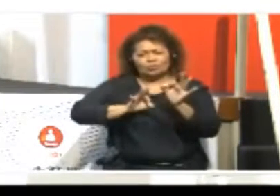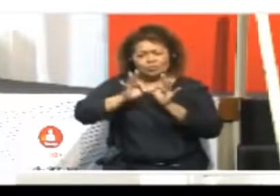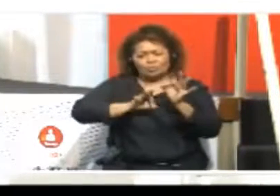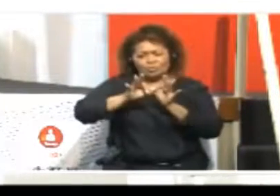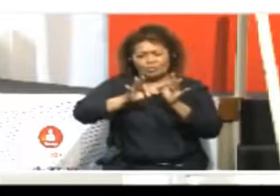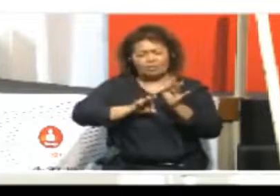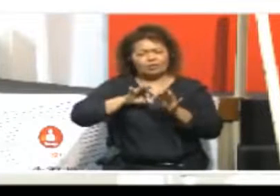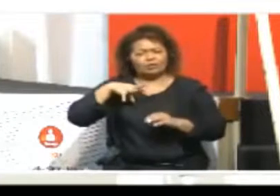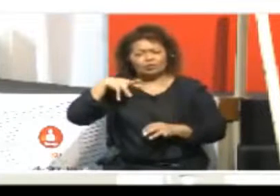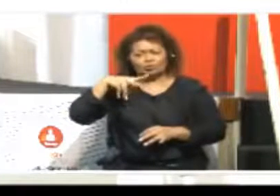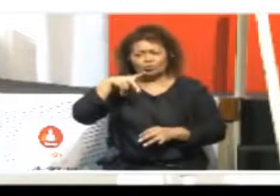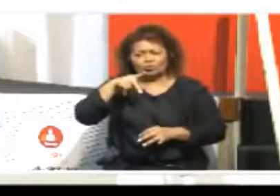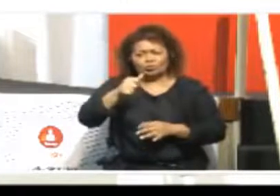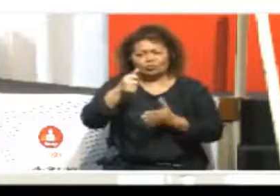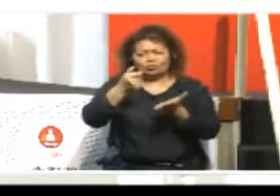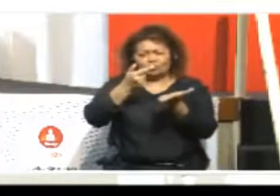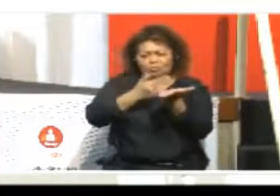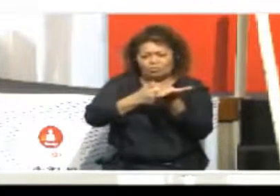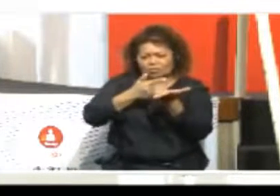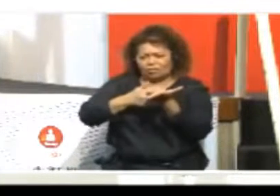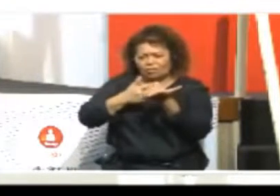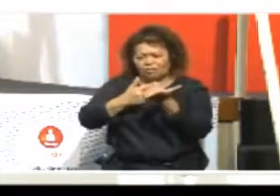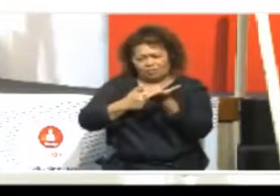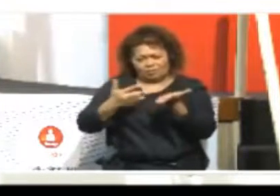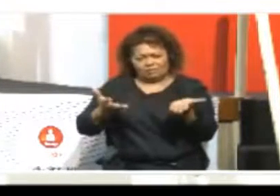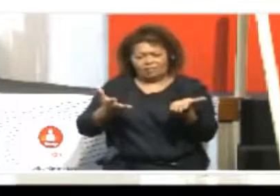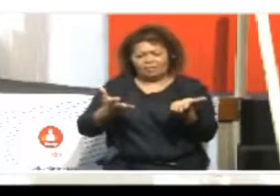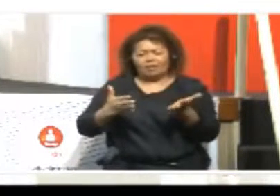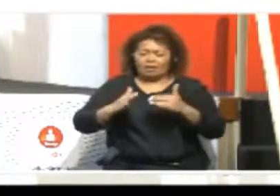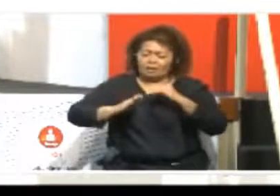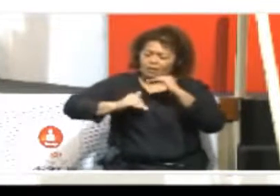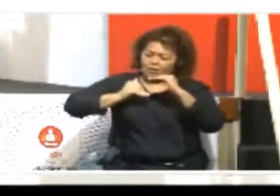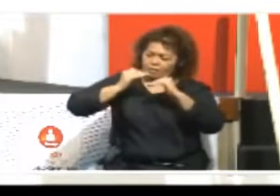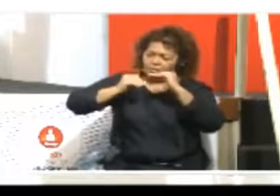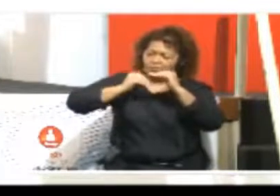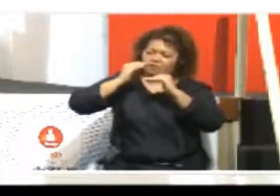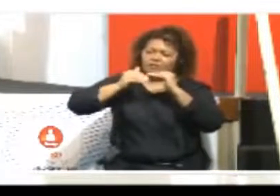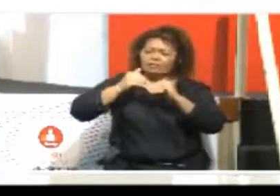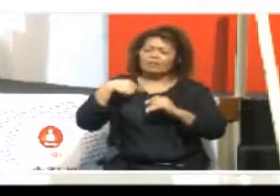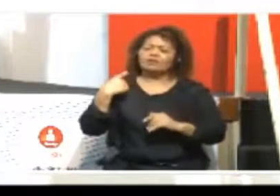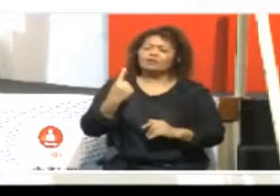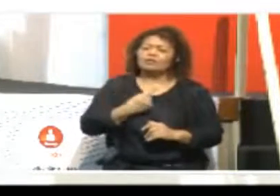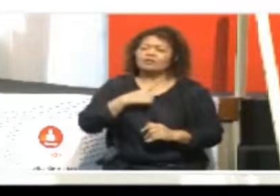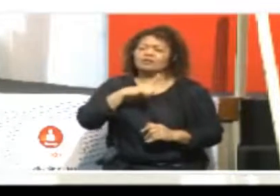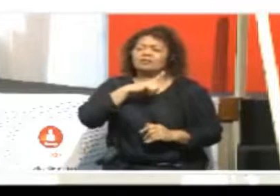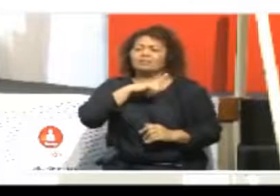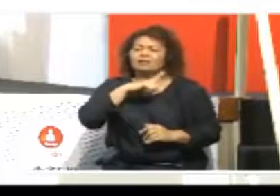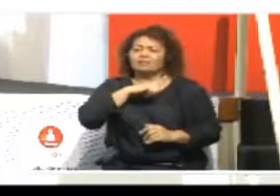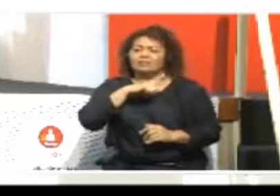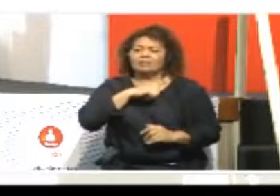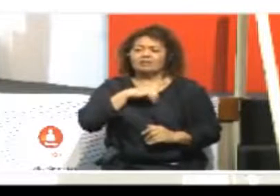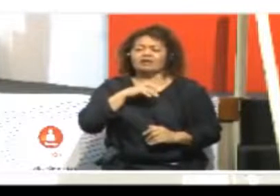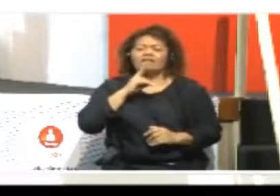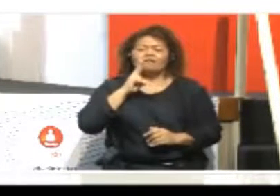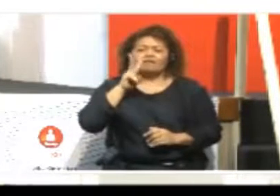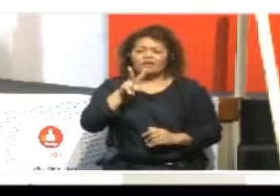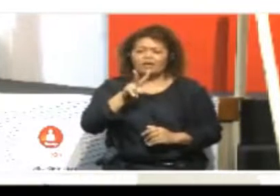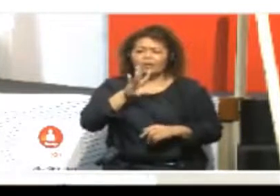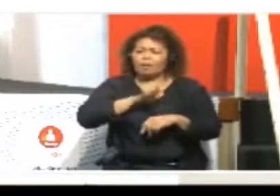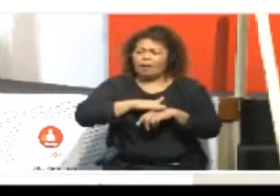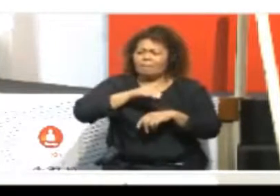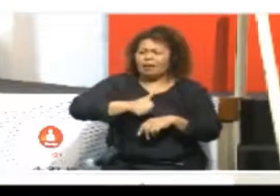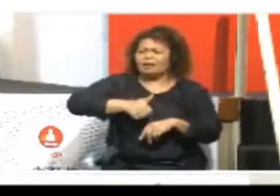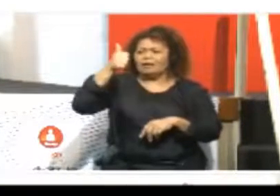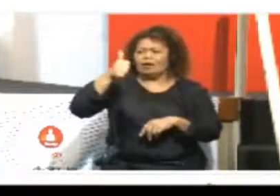adopten. Consecuentemente, nosotros deberíamos de ver que hay una mejor entrega de servicios y que esa